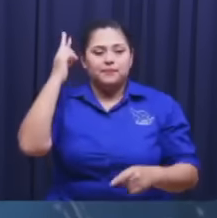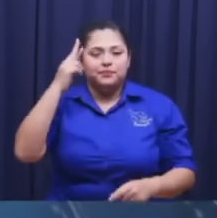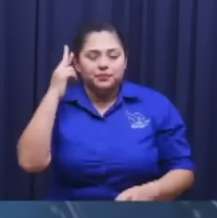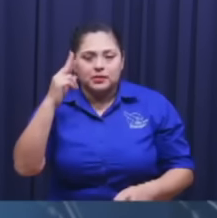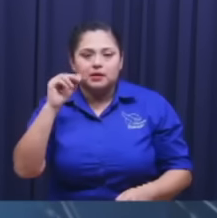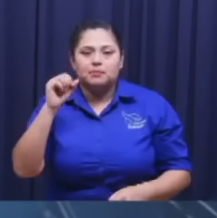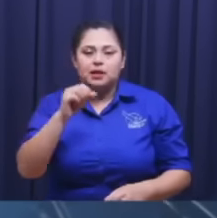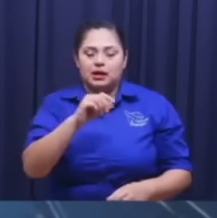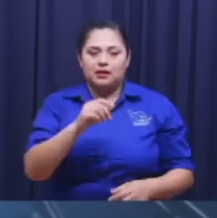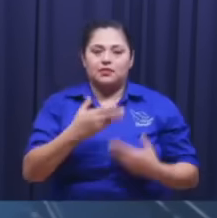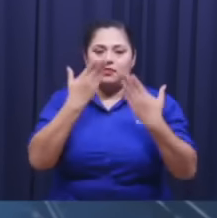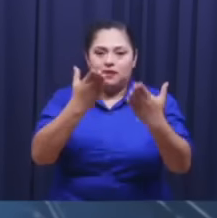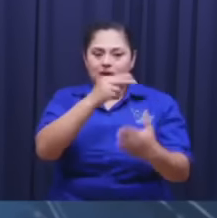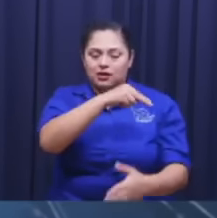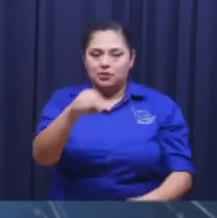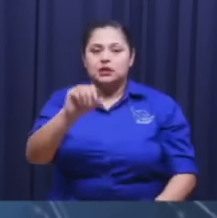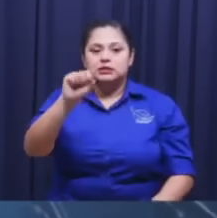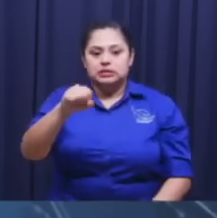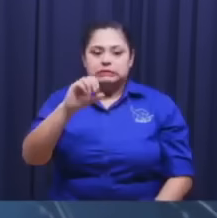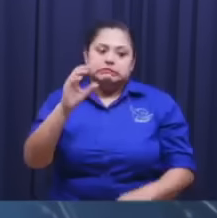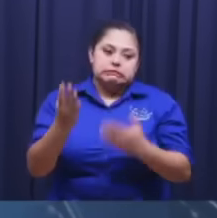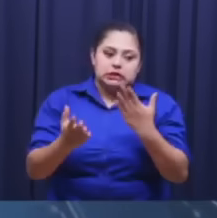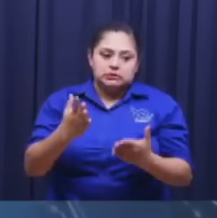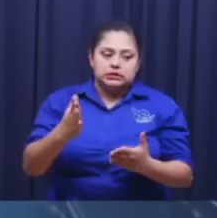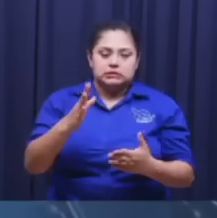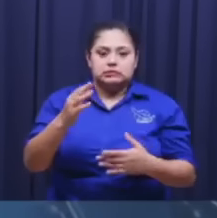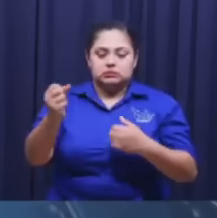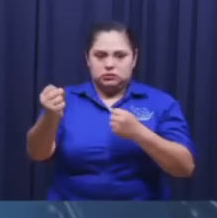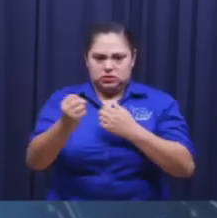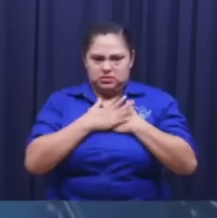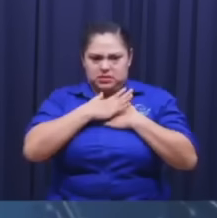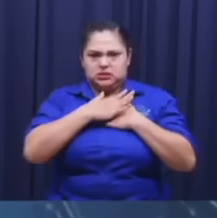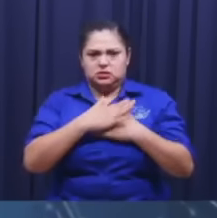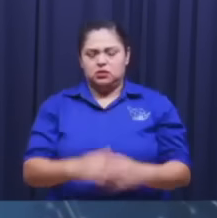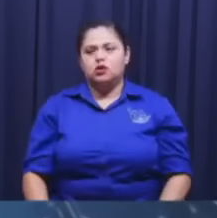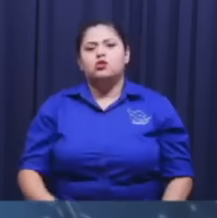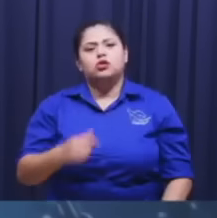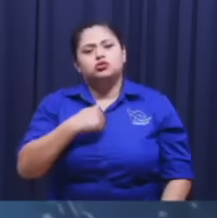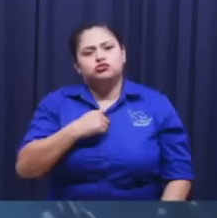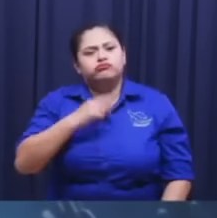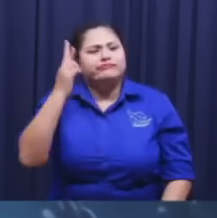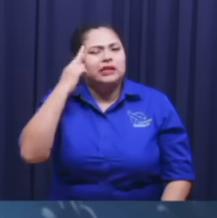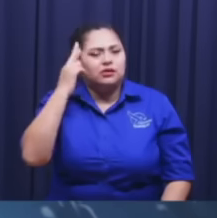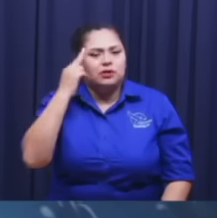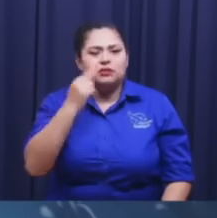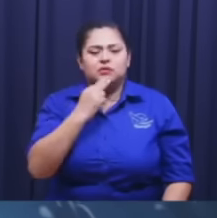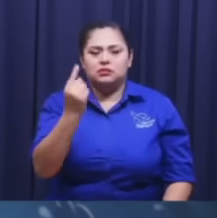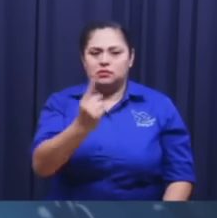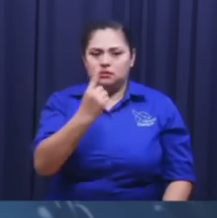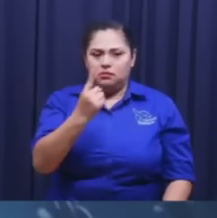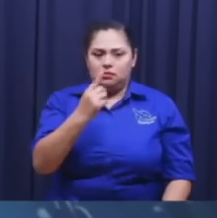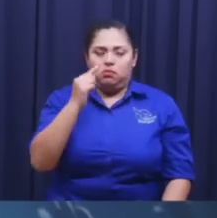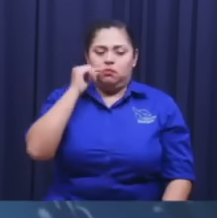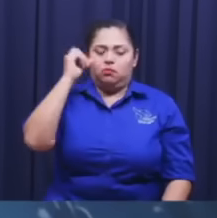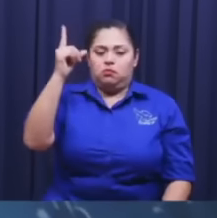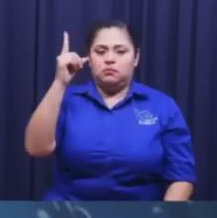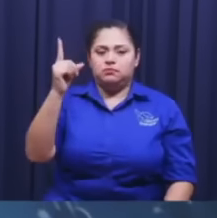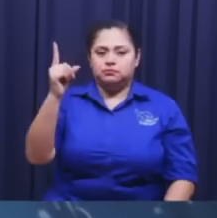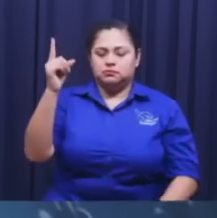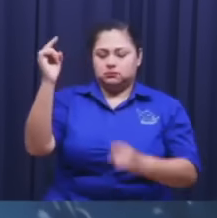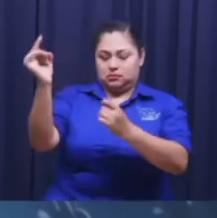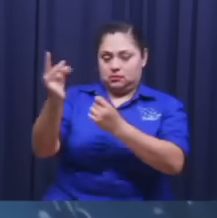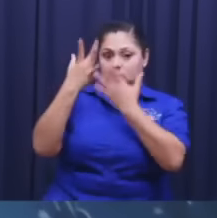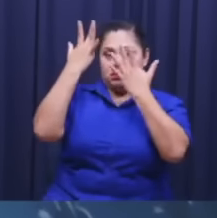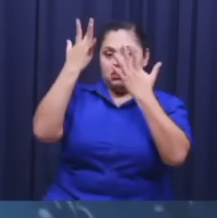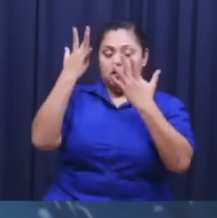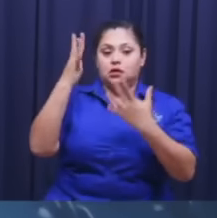ponerlo sí puede acarrear una contaminación. Y yo me recuerdo, hermano, que el Señor me lo reveló.